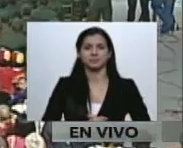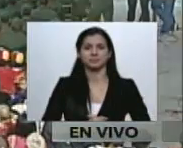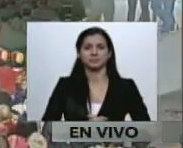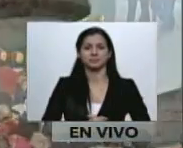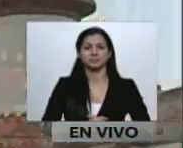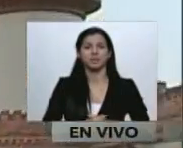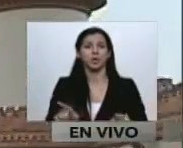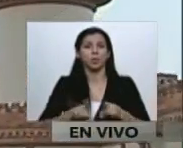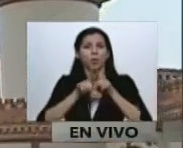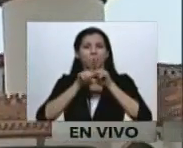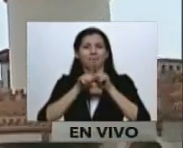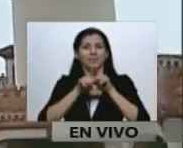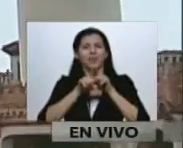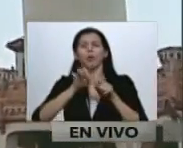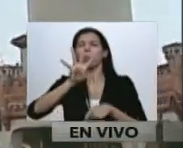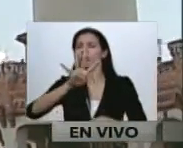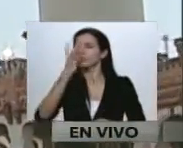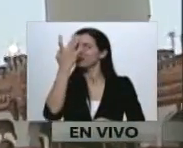Como el 4 de febrero,